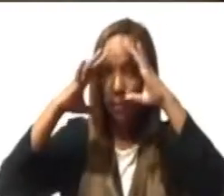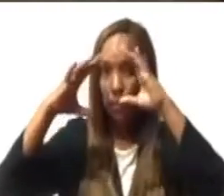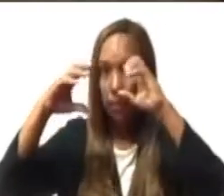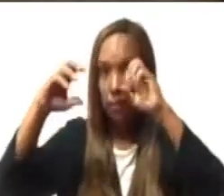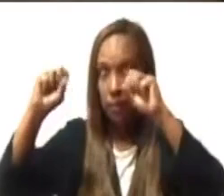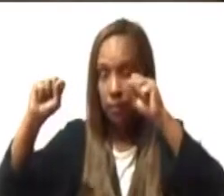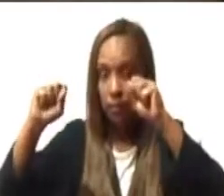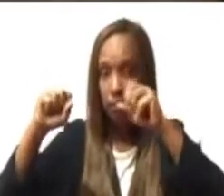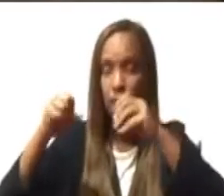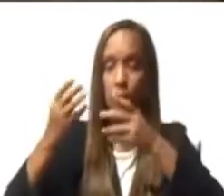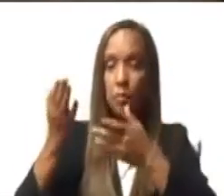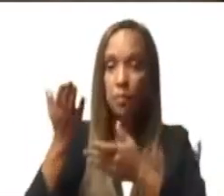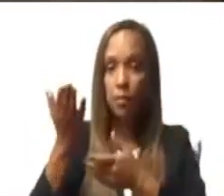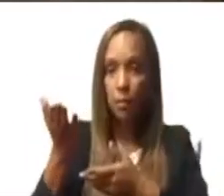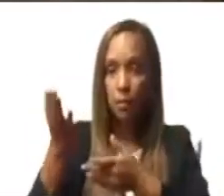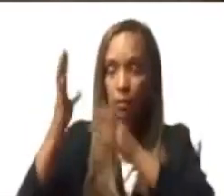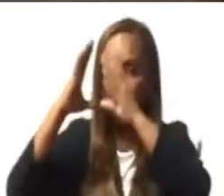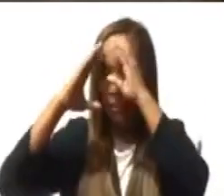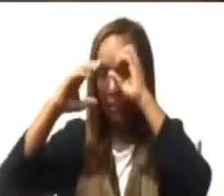diputados y diputadas.